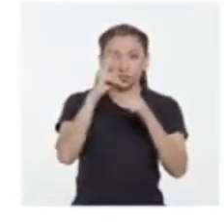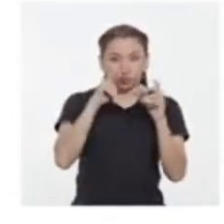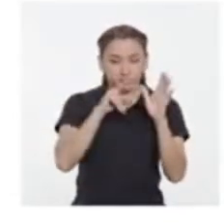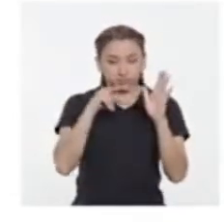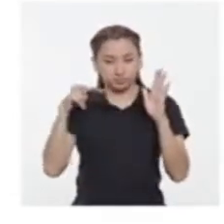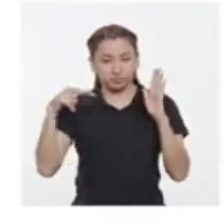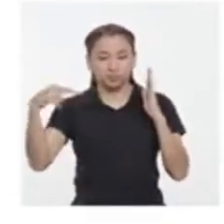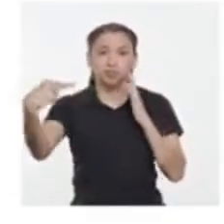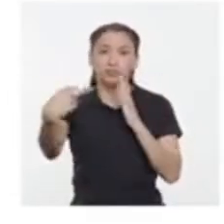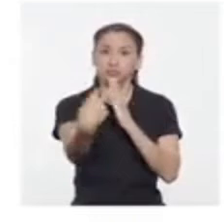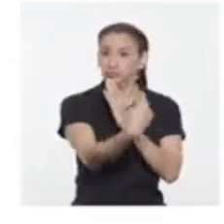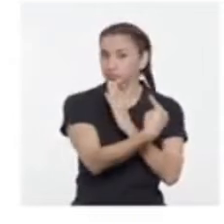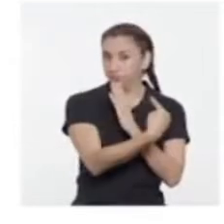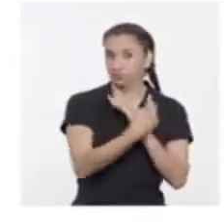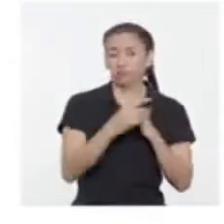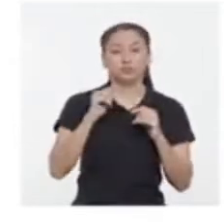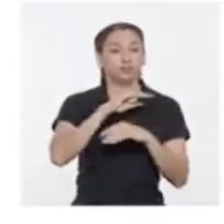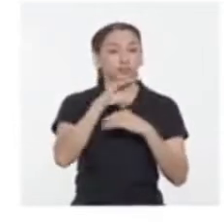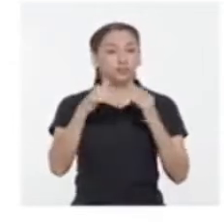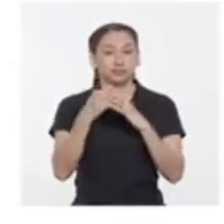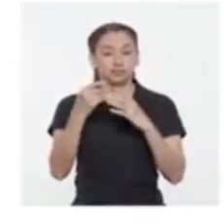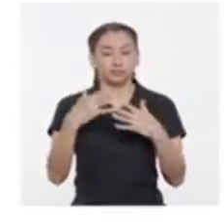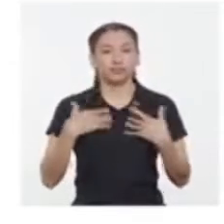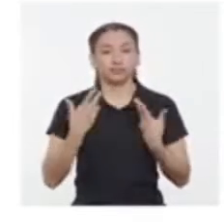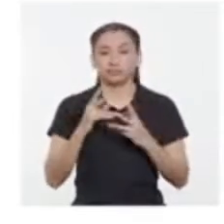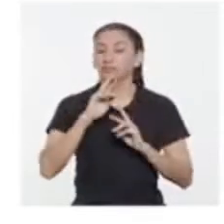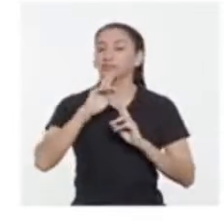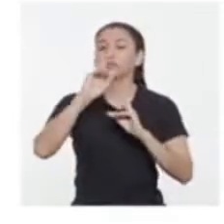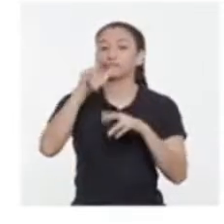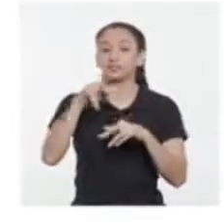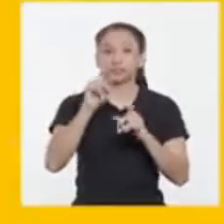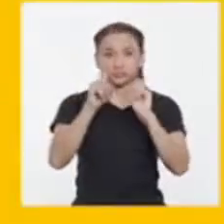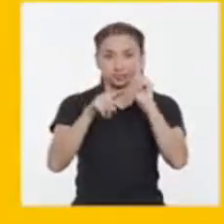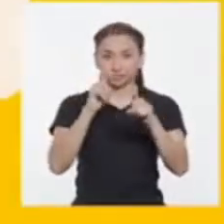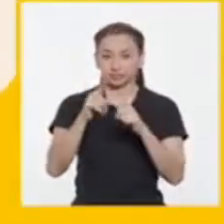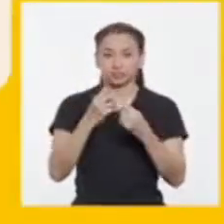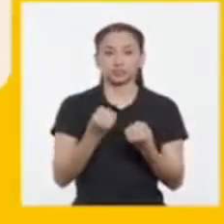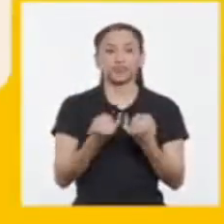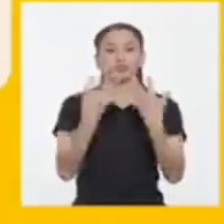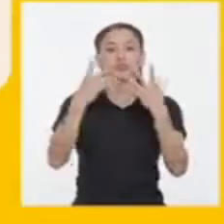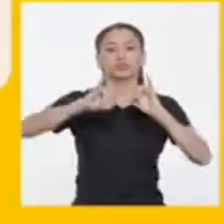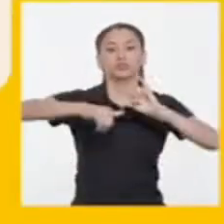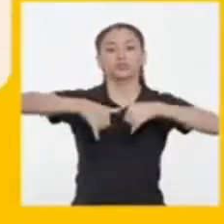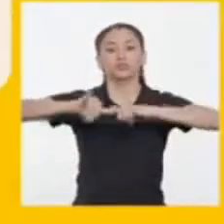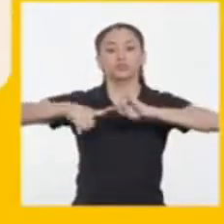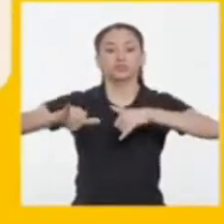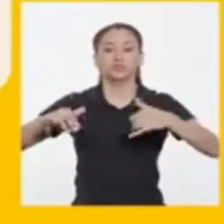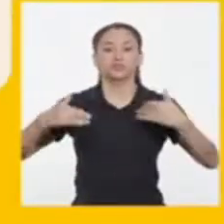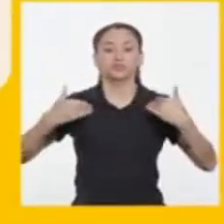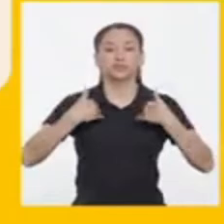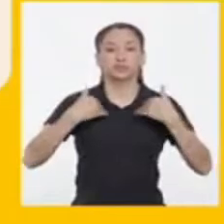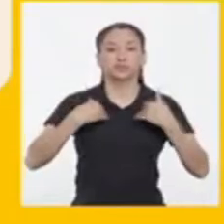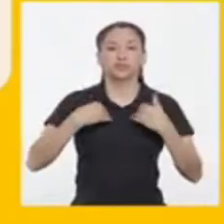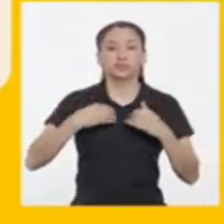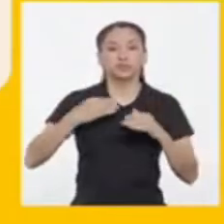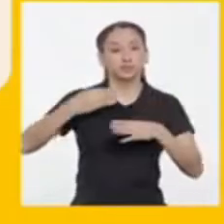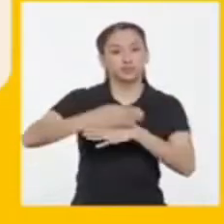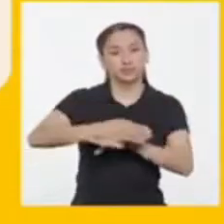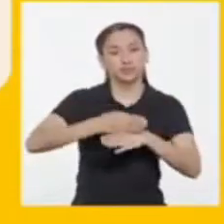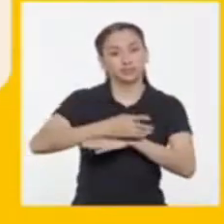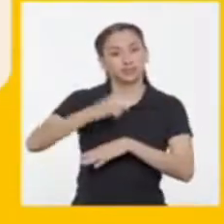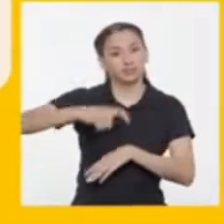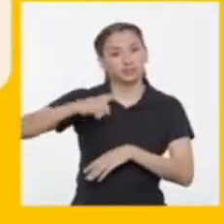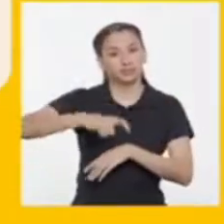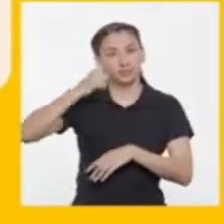total del fitotoldo. De lo descrito, respondemos las siguientes preguntas. ¿Cuántos metros lineales de listones de